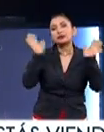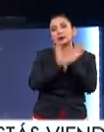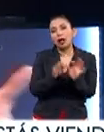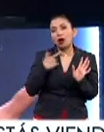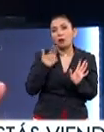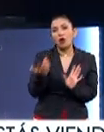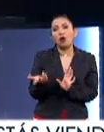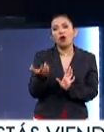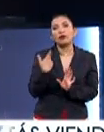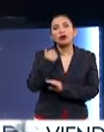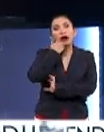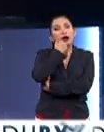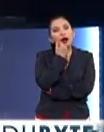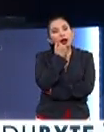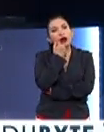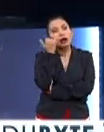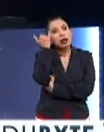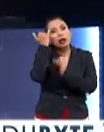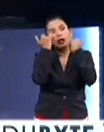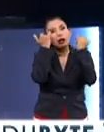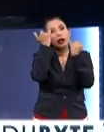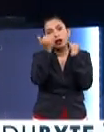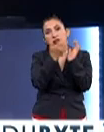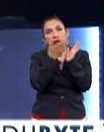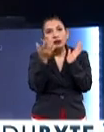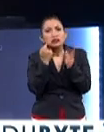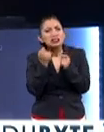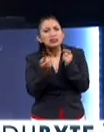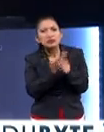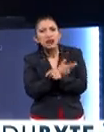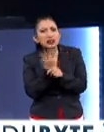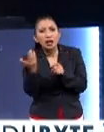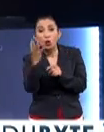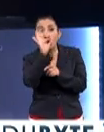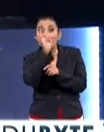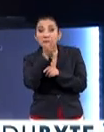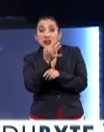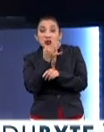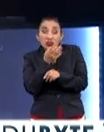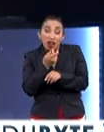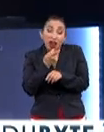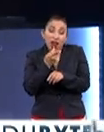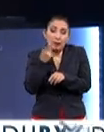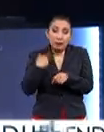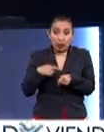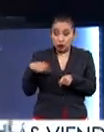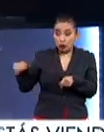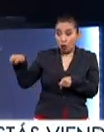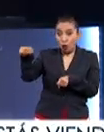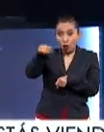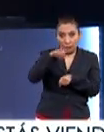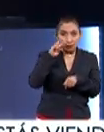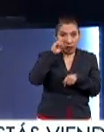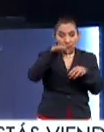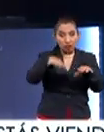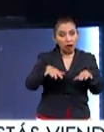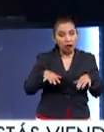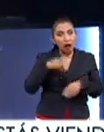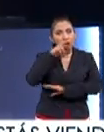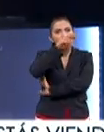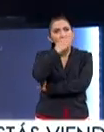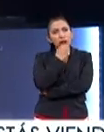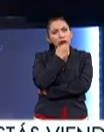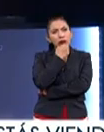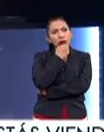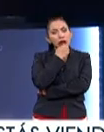como un caramelo de poder construir y sostener esa ficción de esos 40 minutos y que el público te